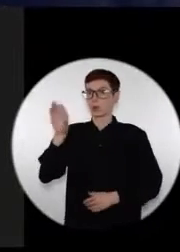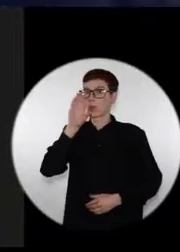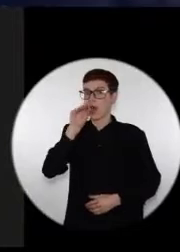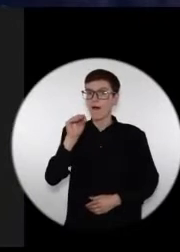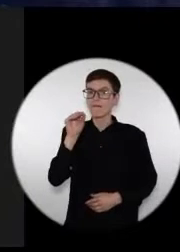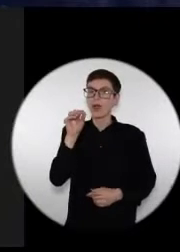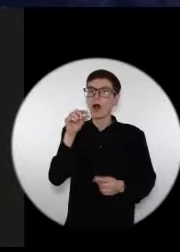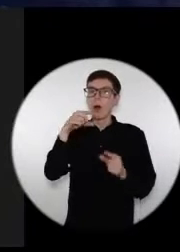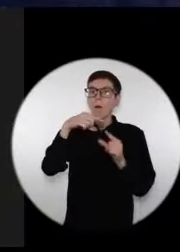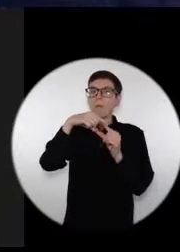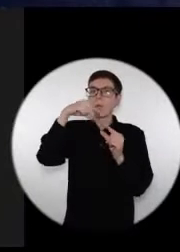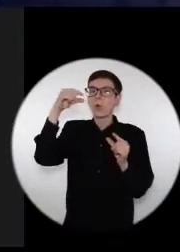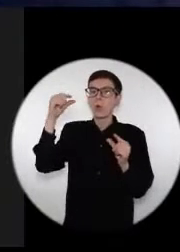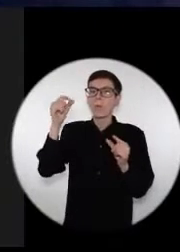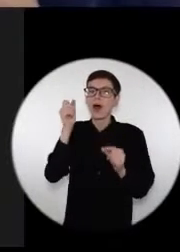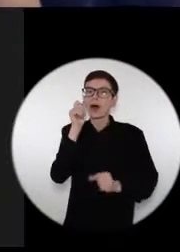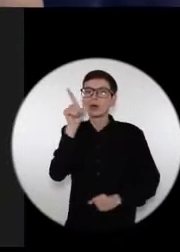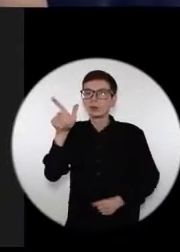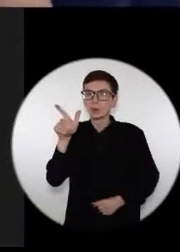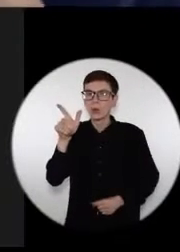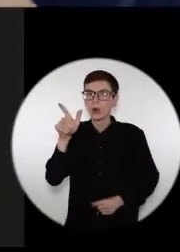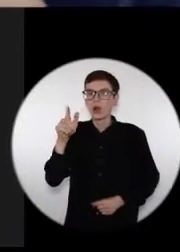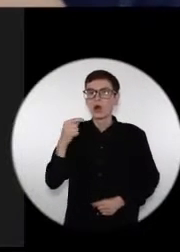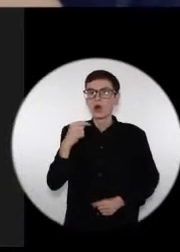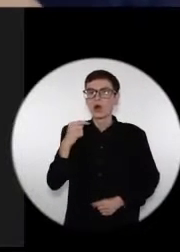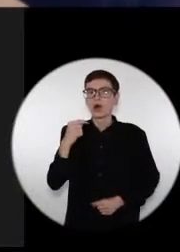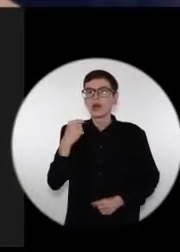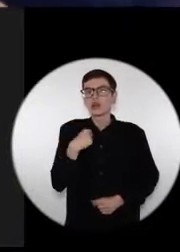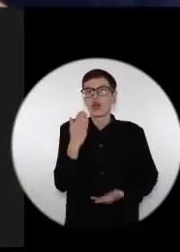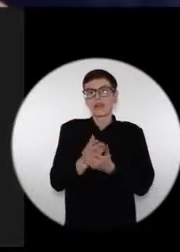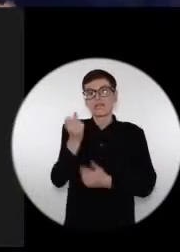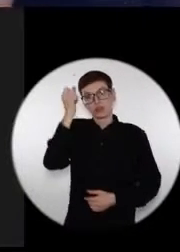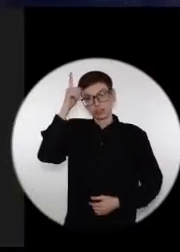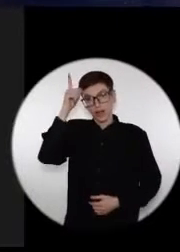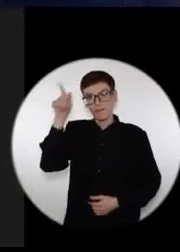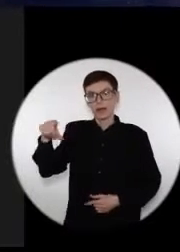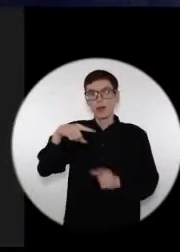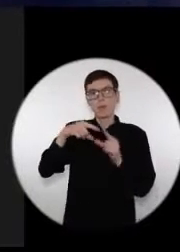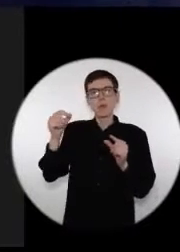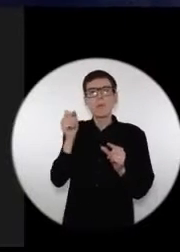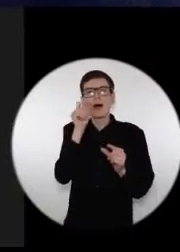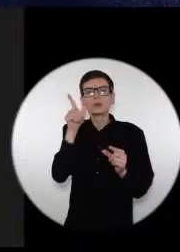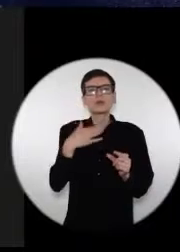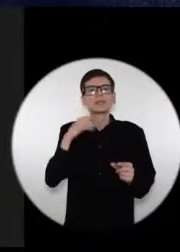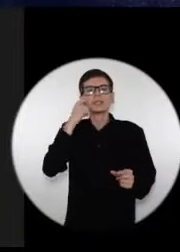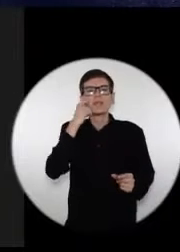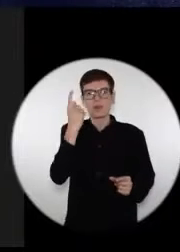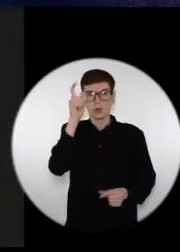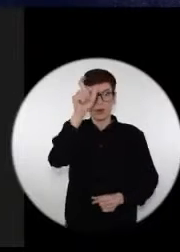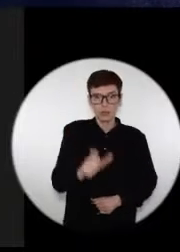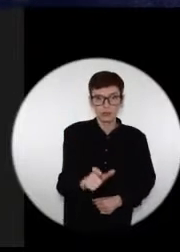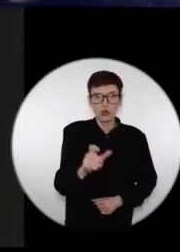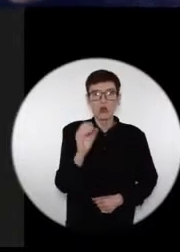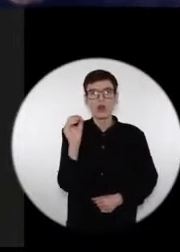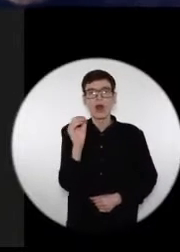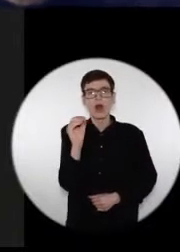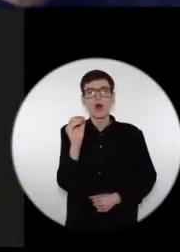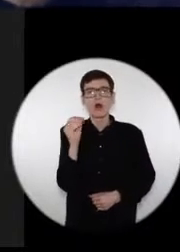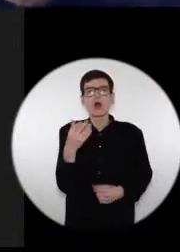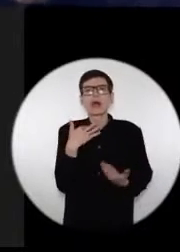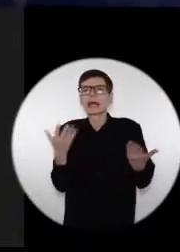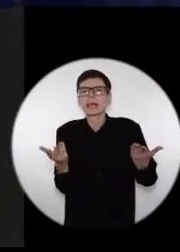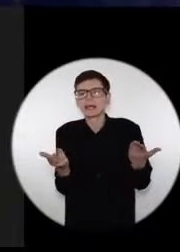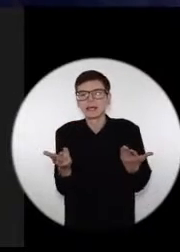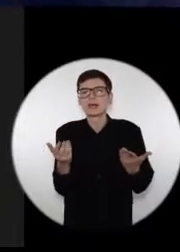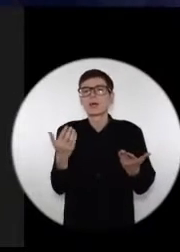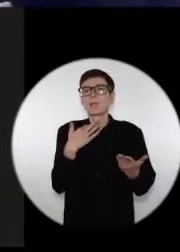secretos si es que tú estás hablando de una pluma y tengo que saber azul es una persona es una pluma azul a